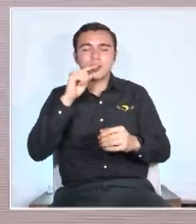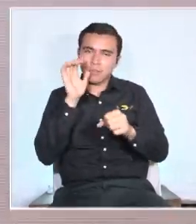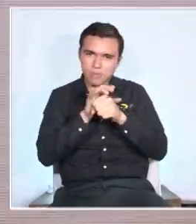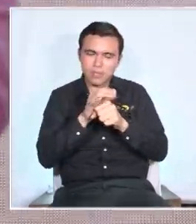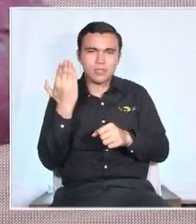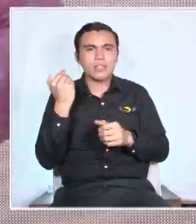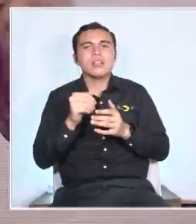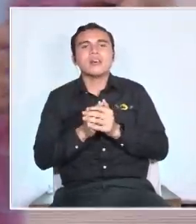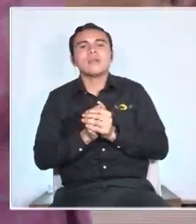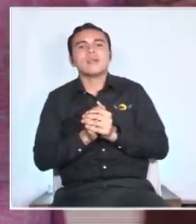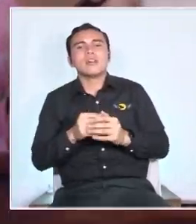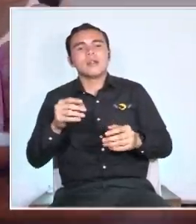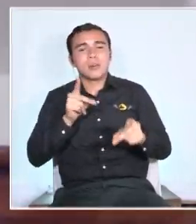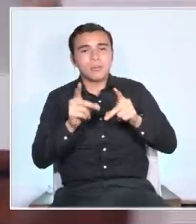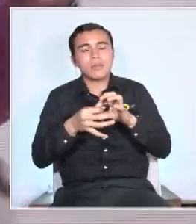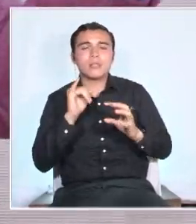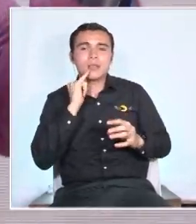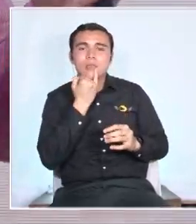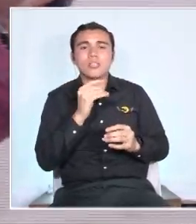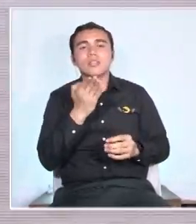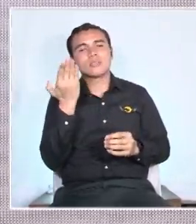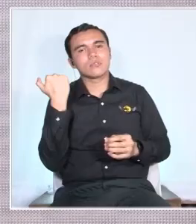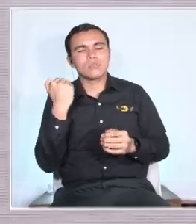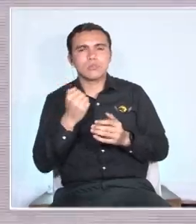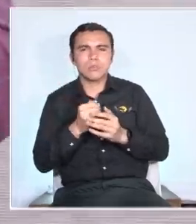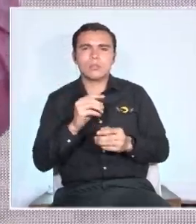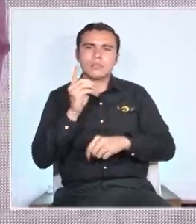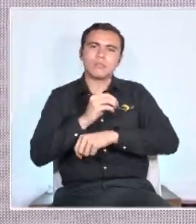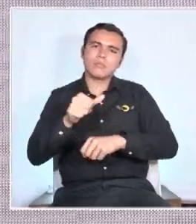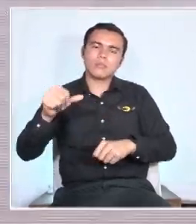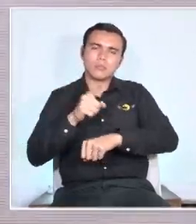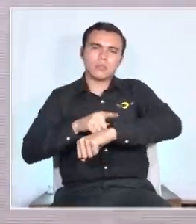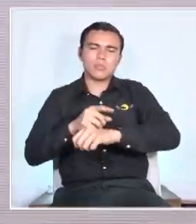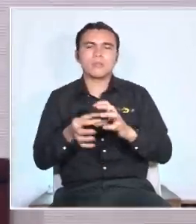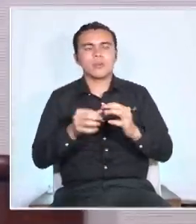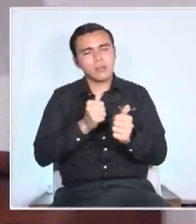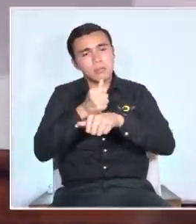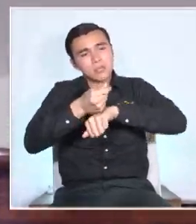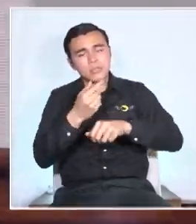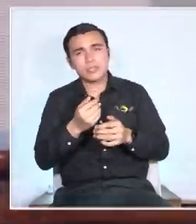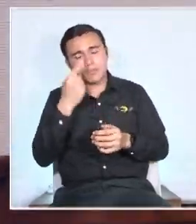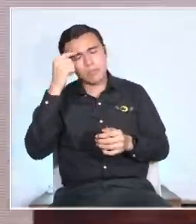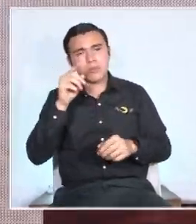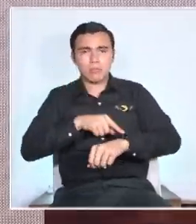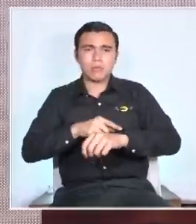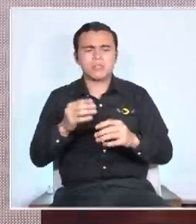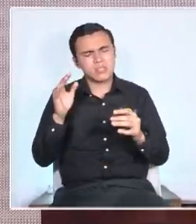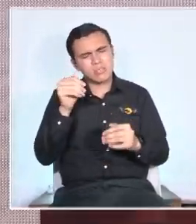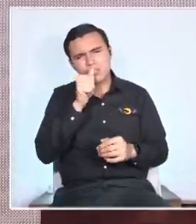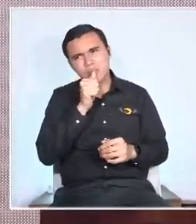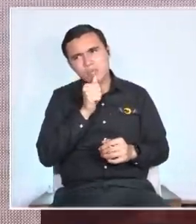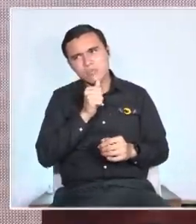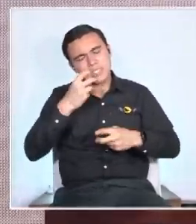Aleluya. Pero el pueblo de Israel estuvo un tiempo donde tuvieron que pasar por momentos